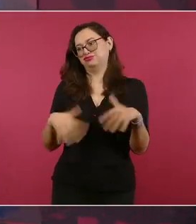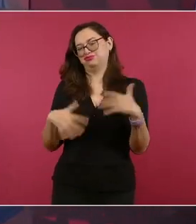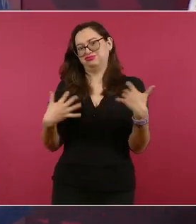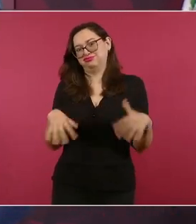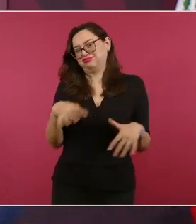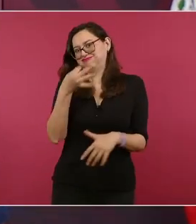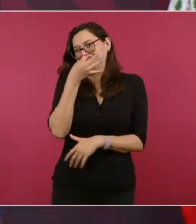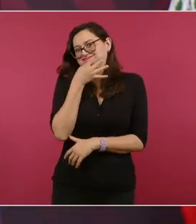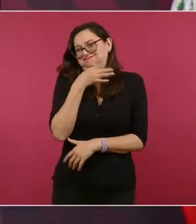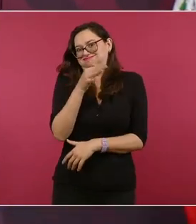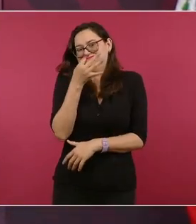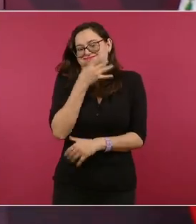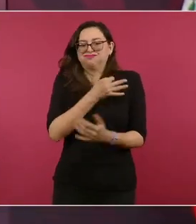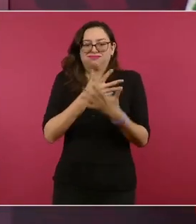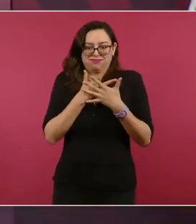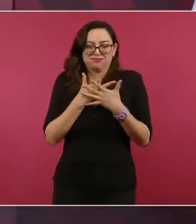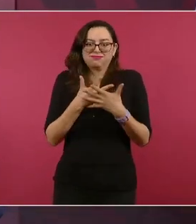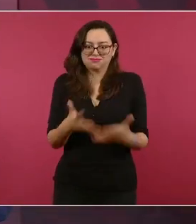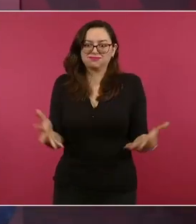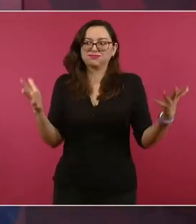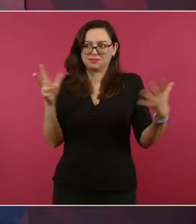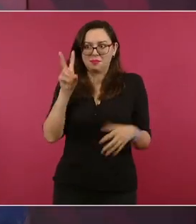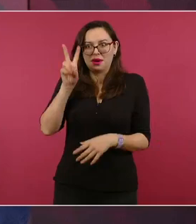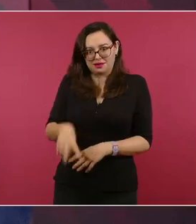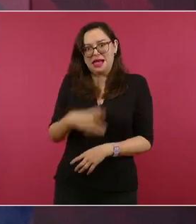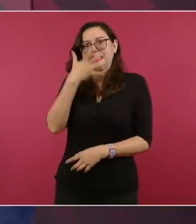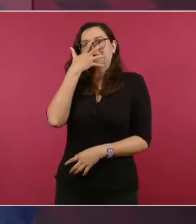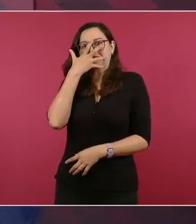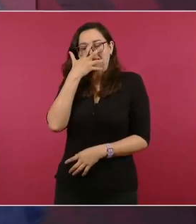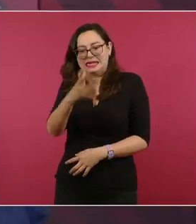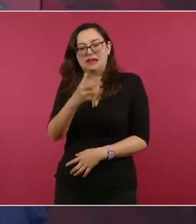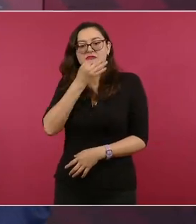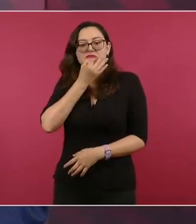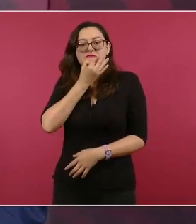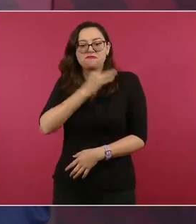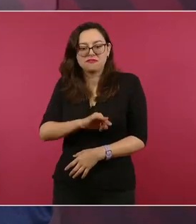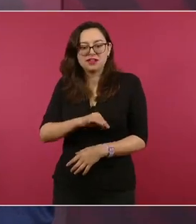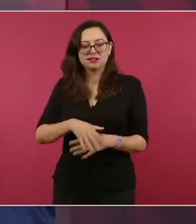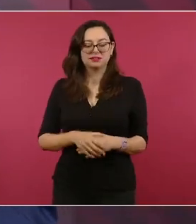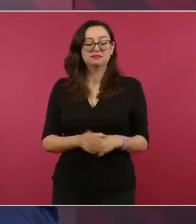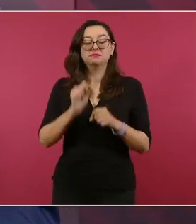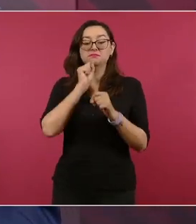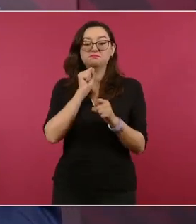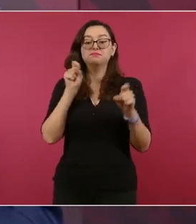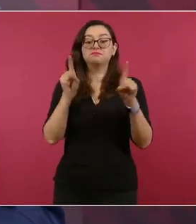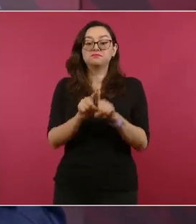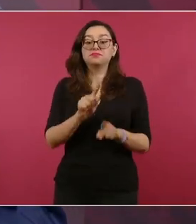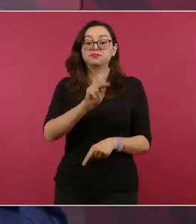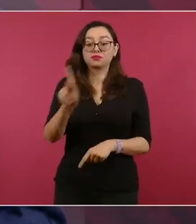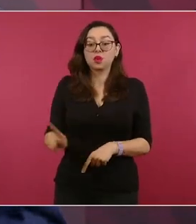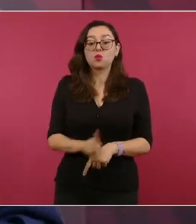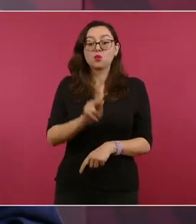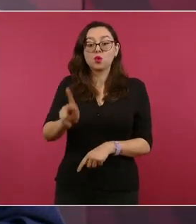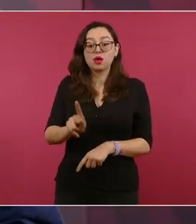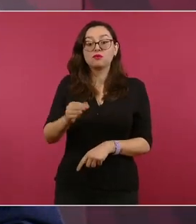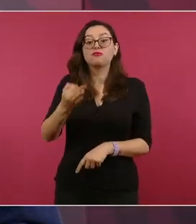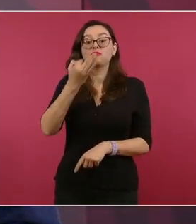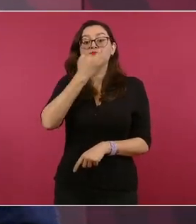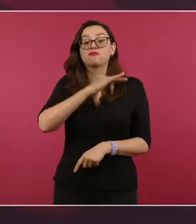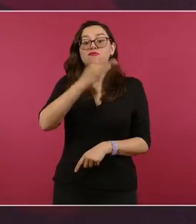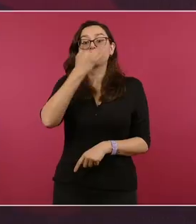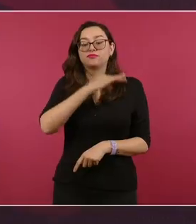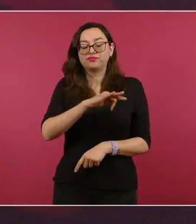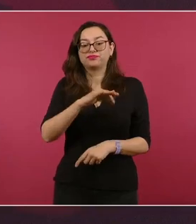cualquier festividad. Eso es como las fiestas de los pueblos, las fiestas